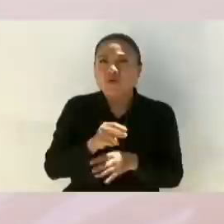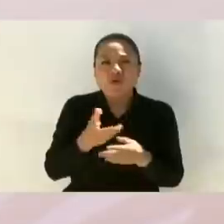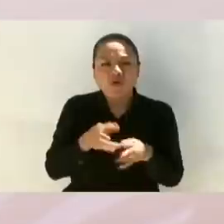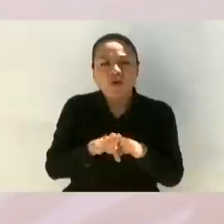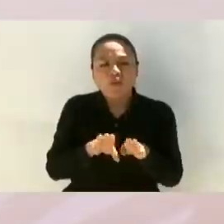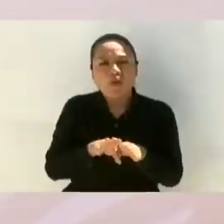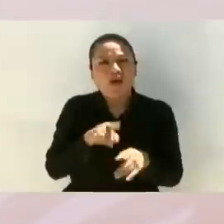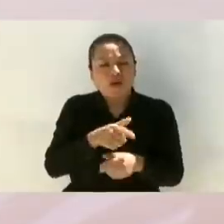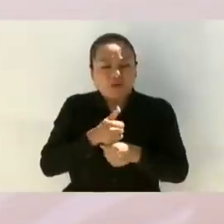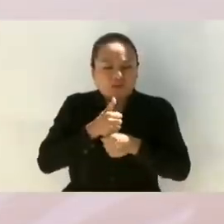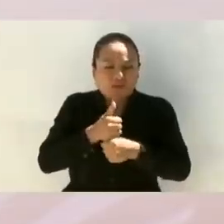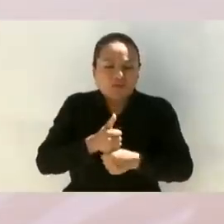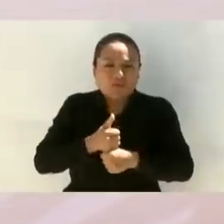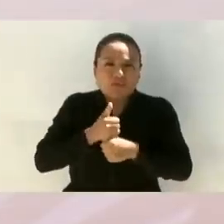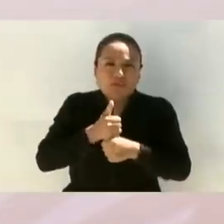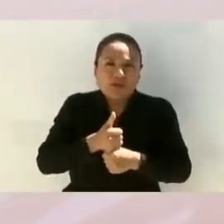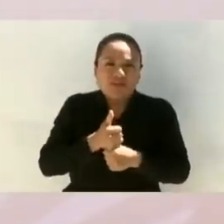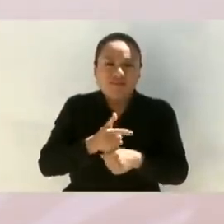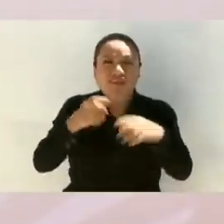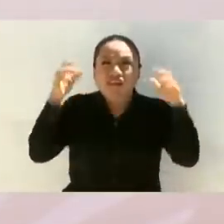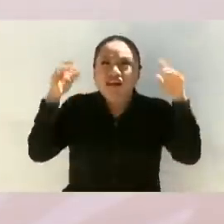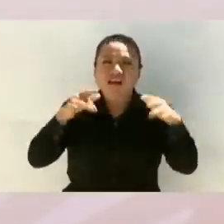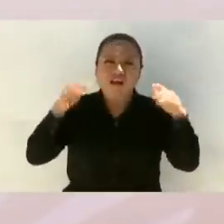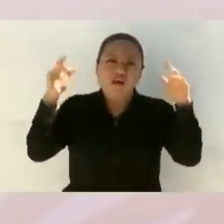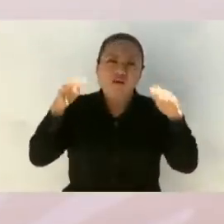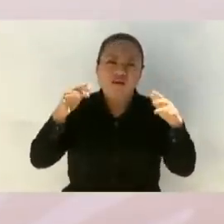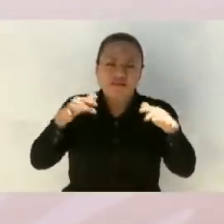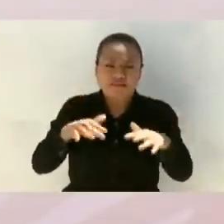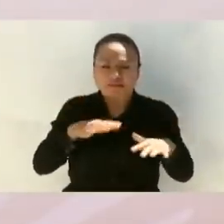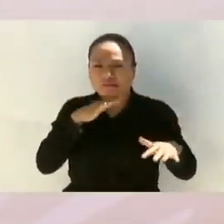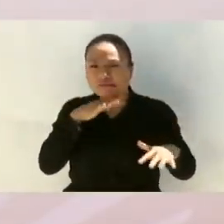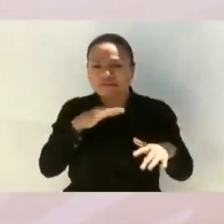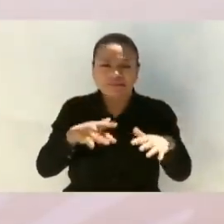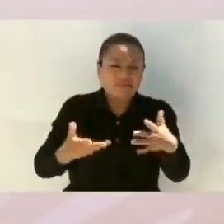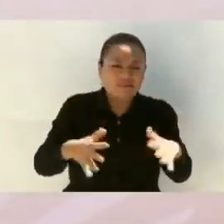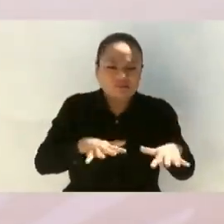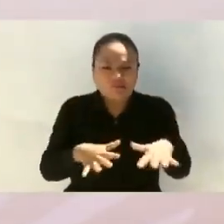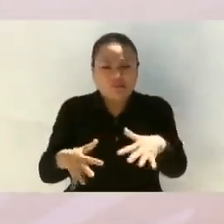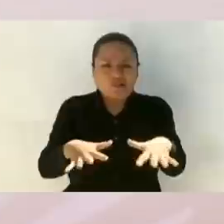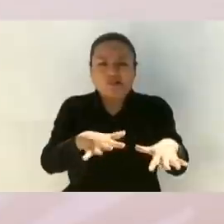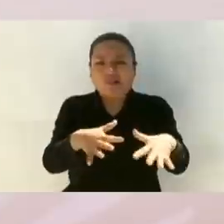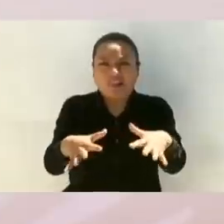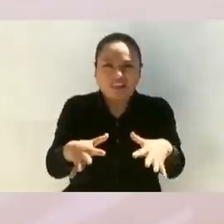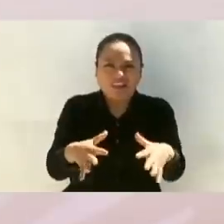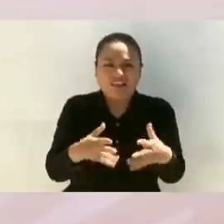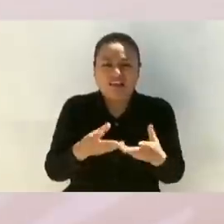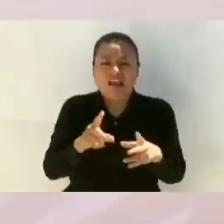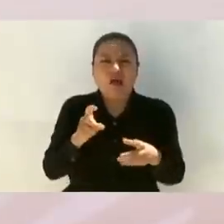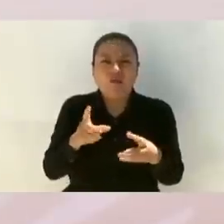tiempos de lluvia de lodo, en tiempos de seca de polvo,